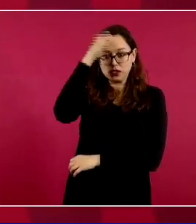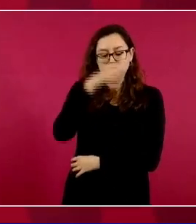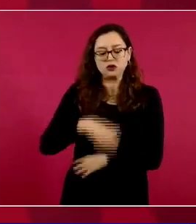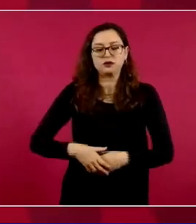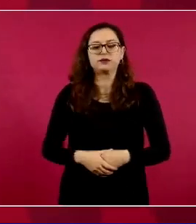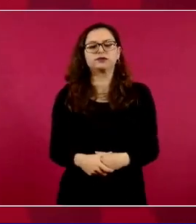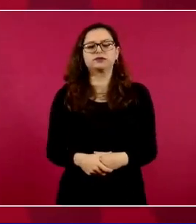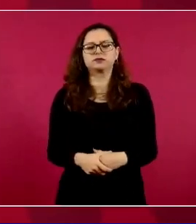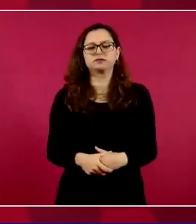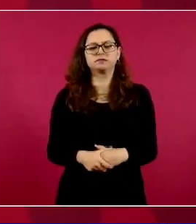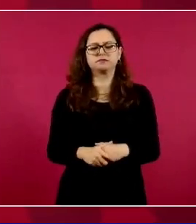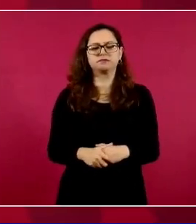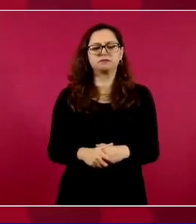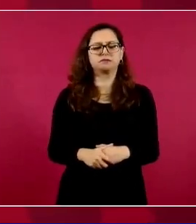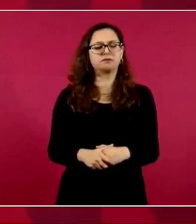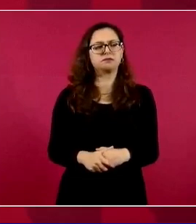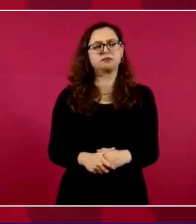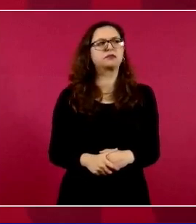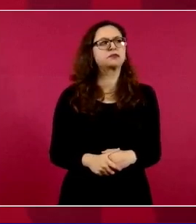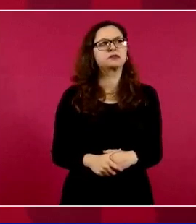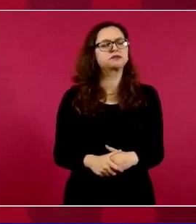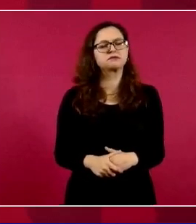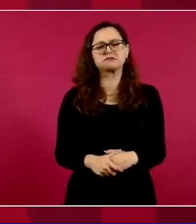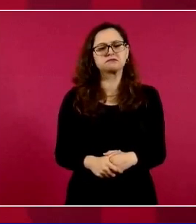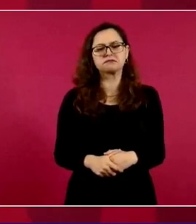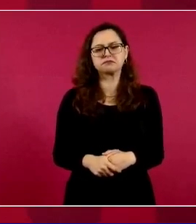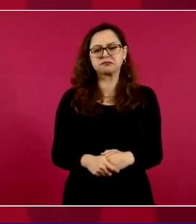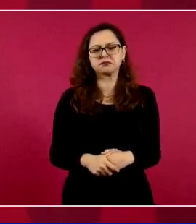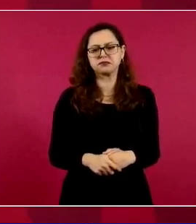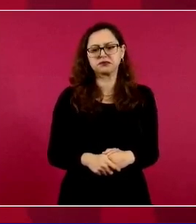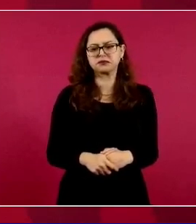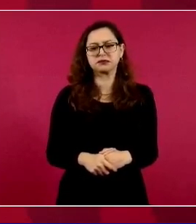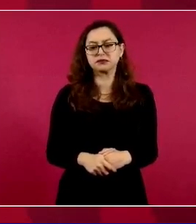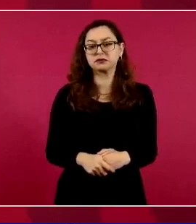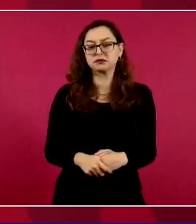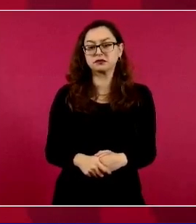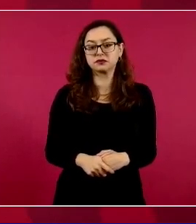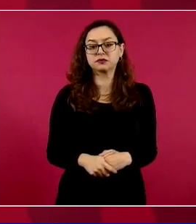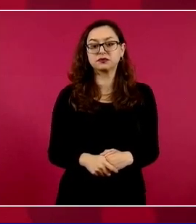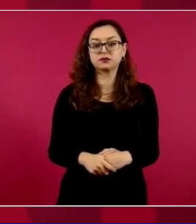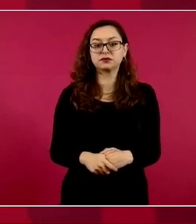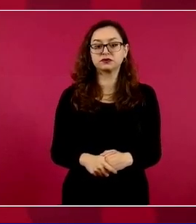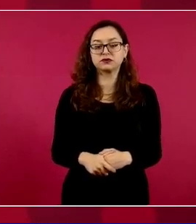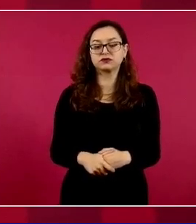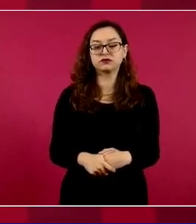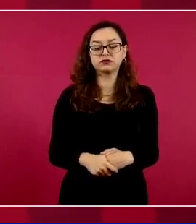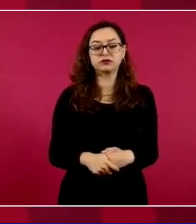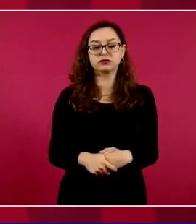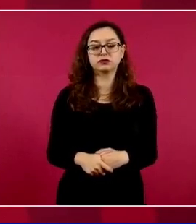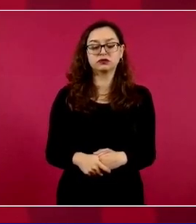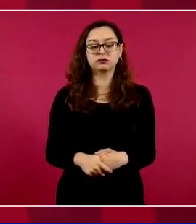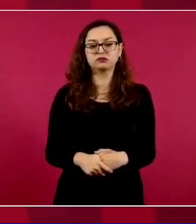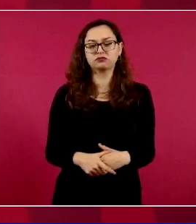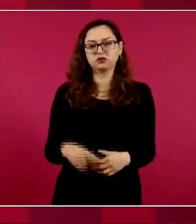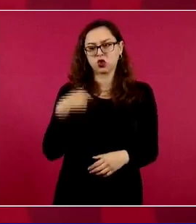México está en un proceso, lo acabo de decir, de